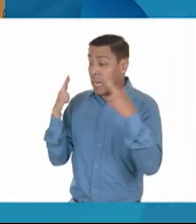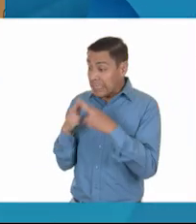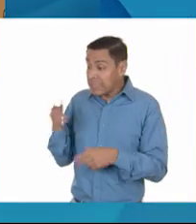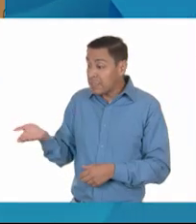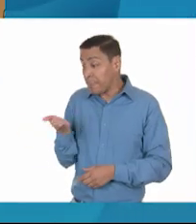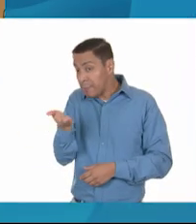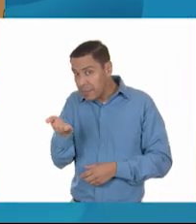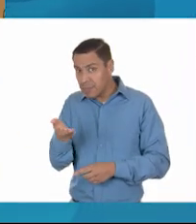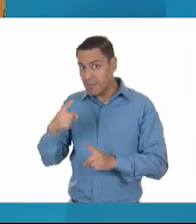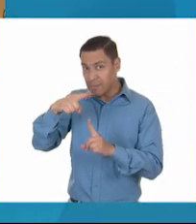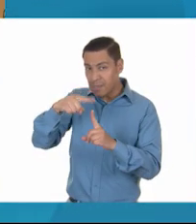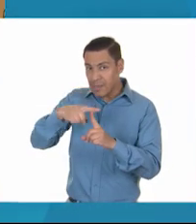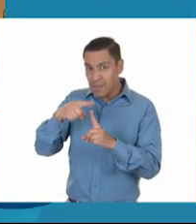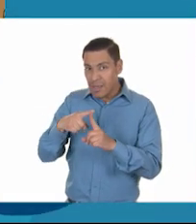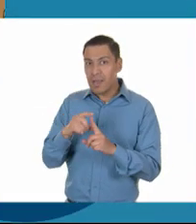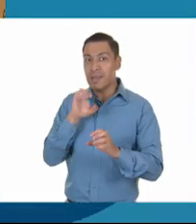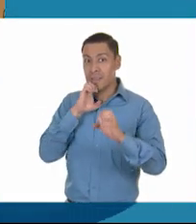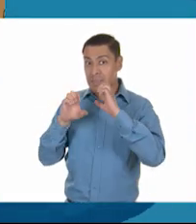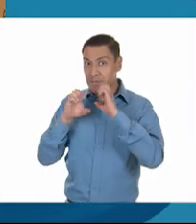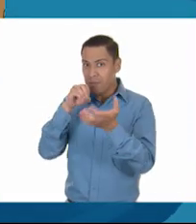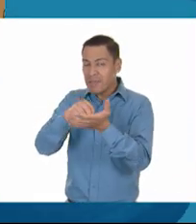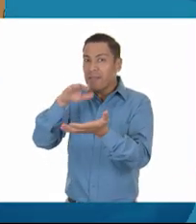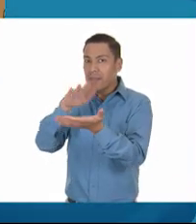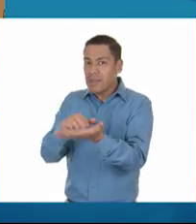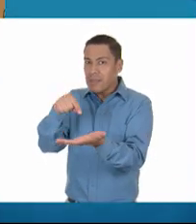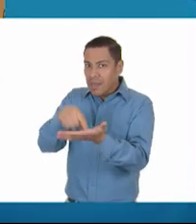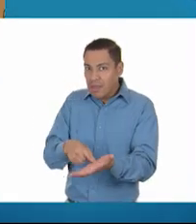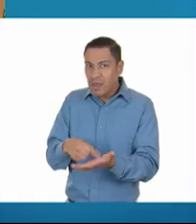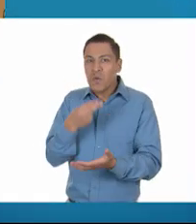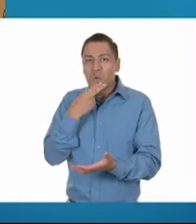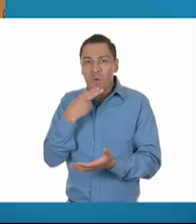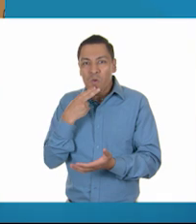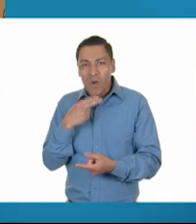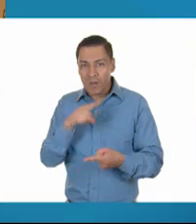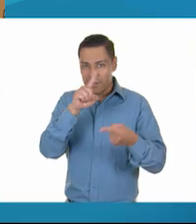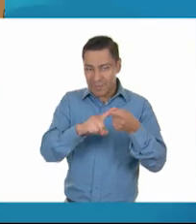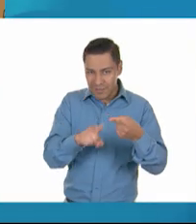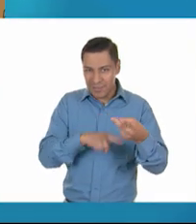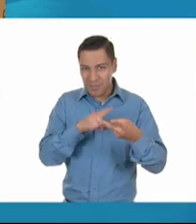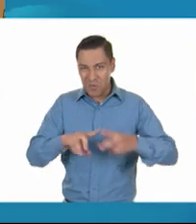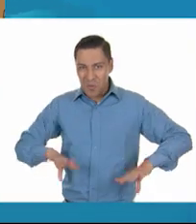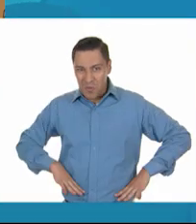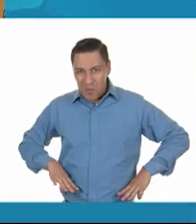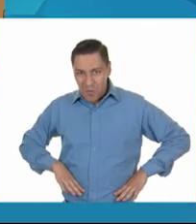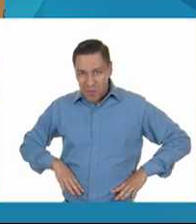pidiendo es que hagas el reporte de la entrevista usando las dos formas que hay para elaborarlo.